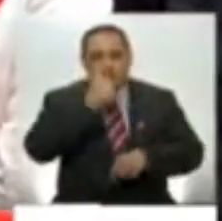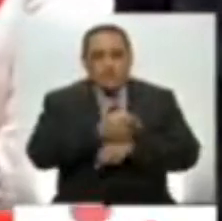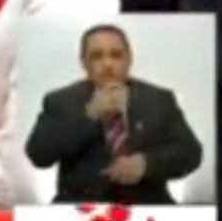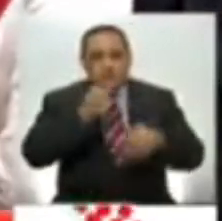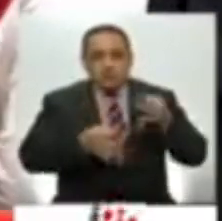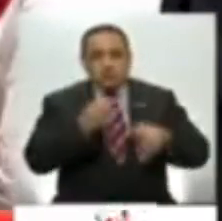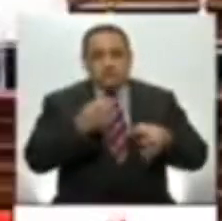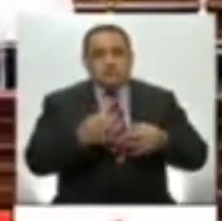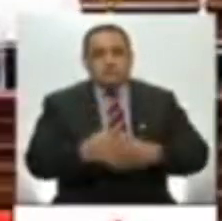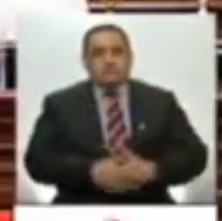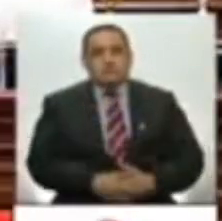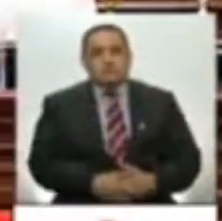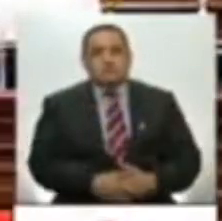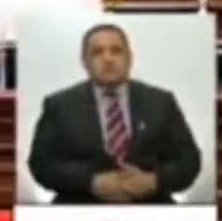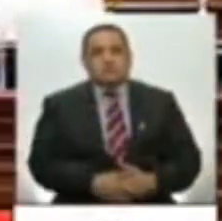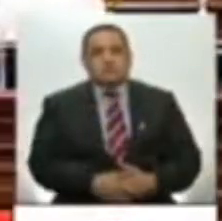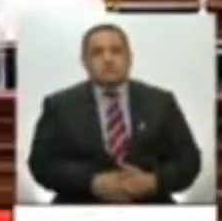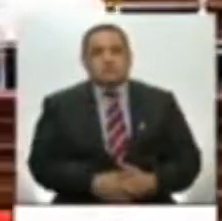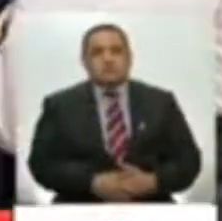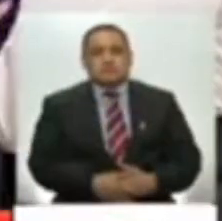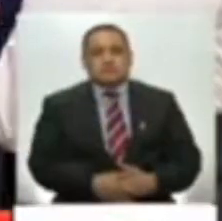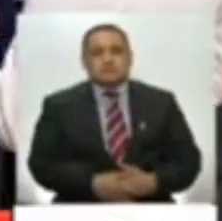se lo demanden.